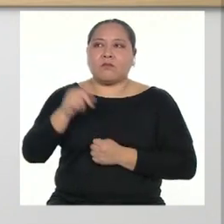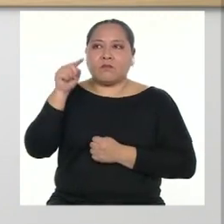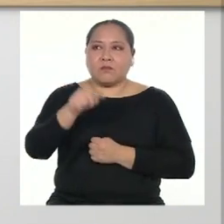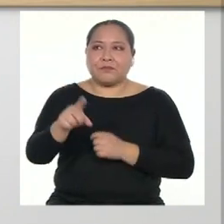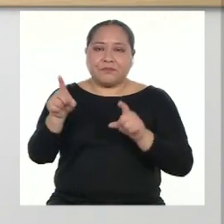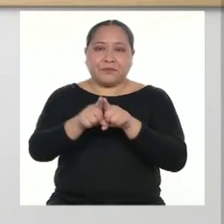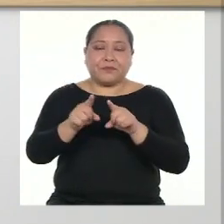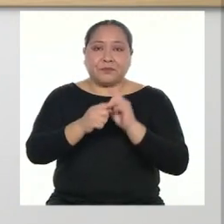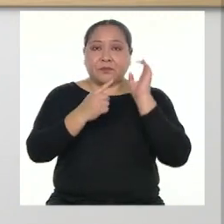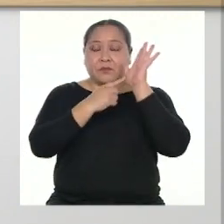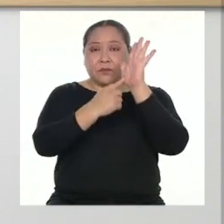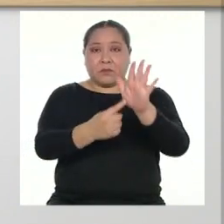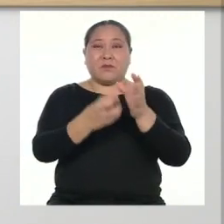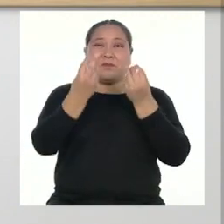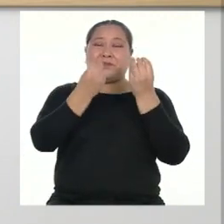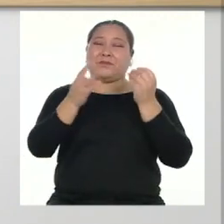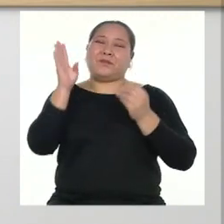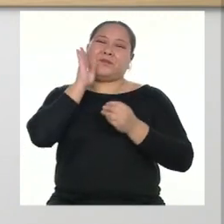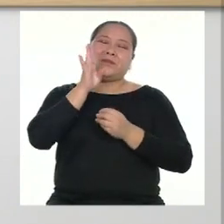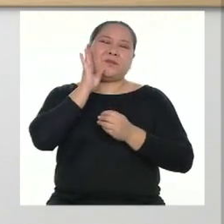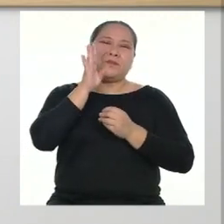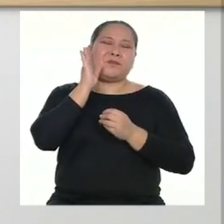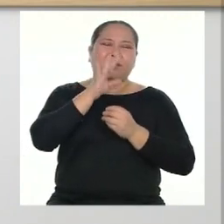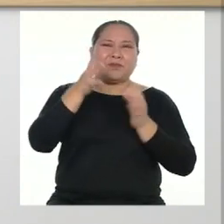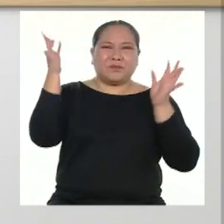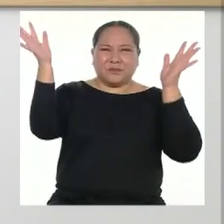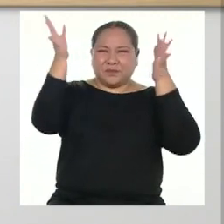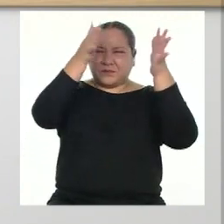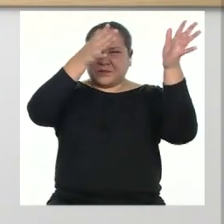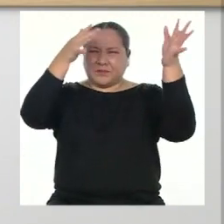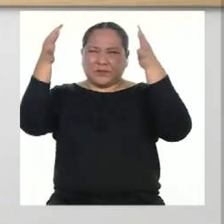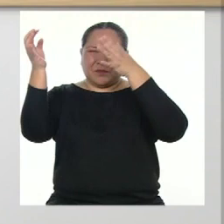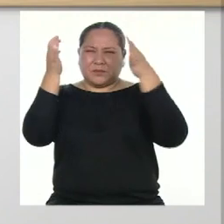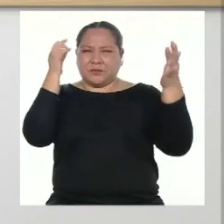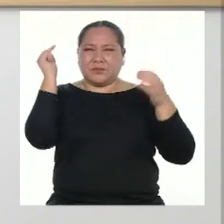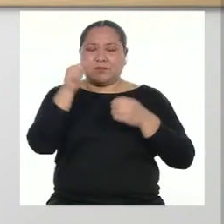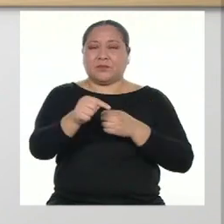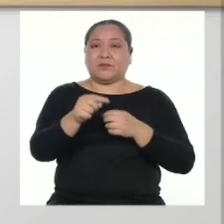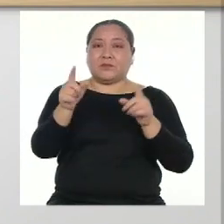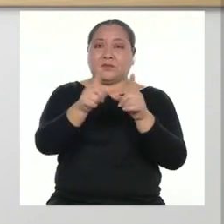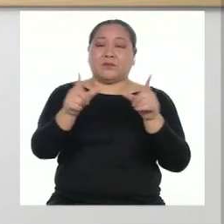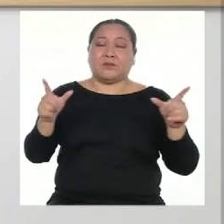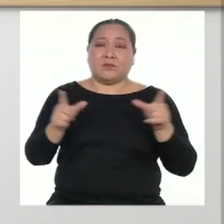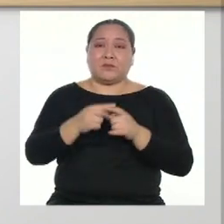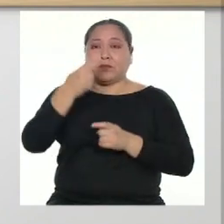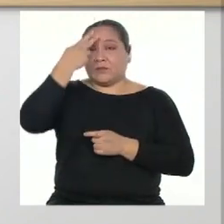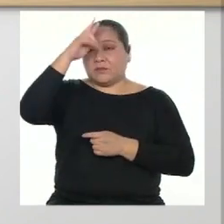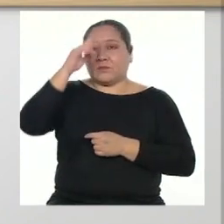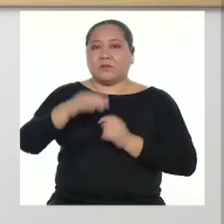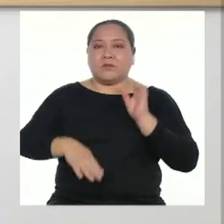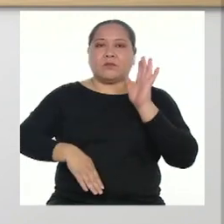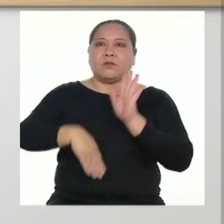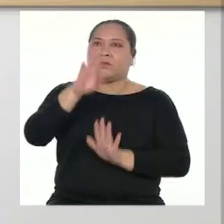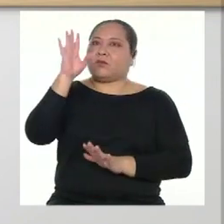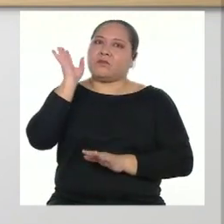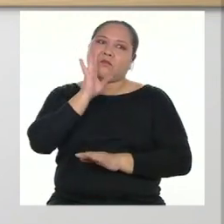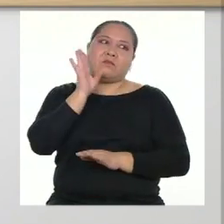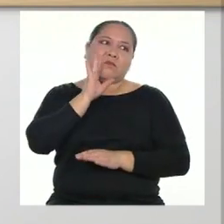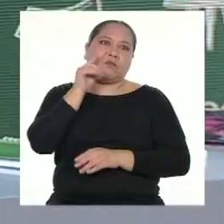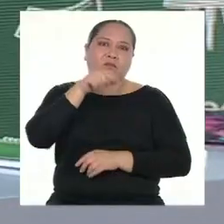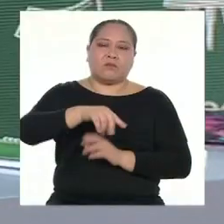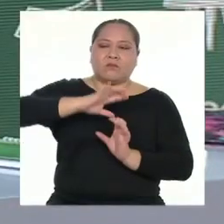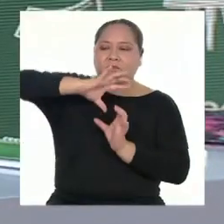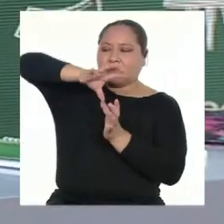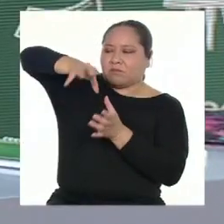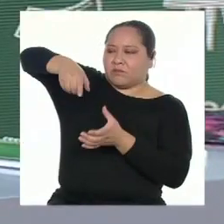conlleva también a mucha contaminación, al punto en que la Ciudad de México está entre las más contaminadas del